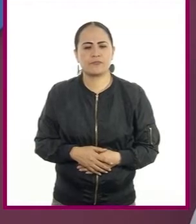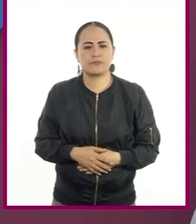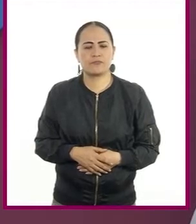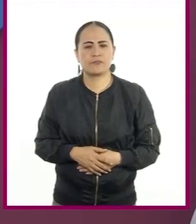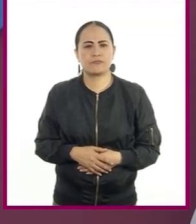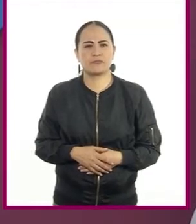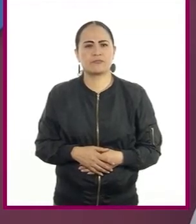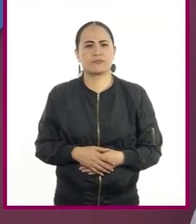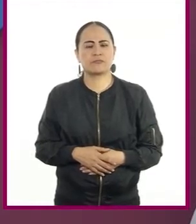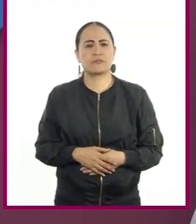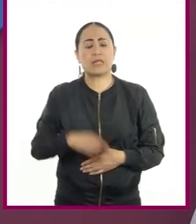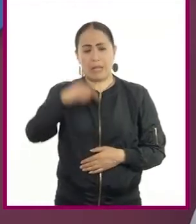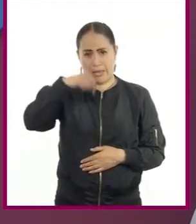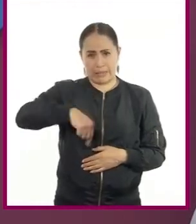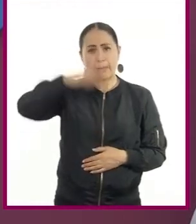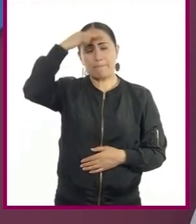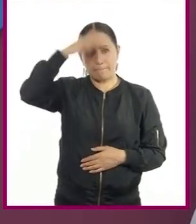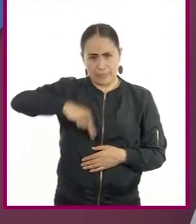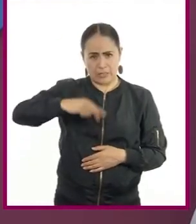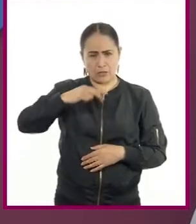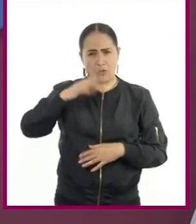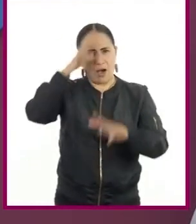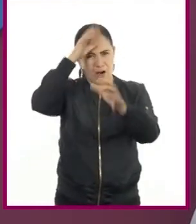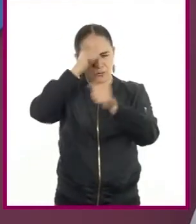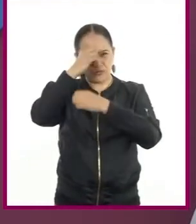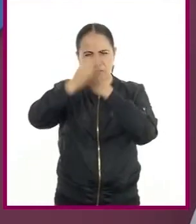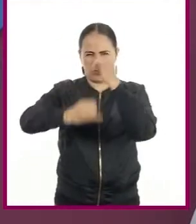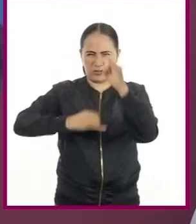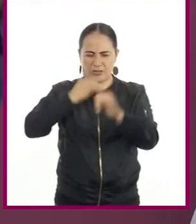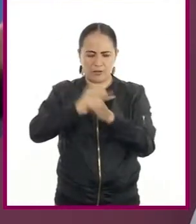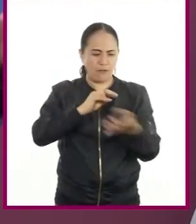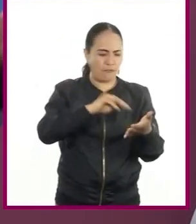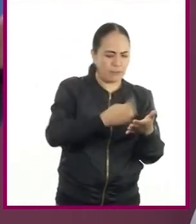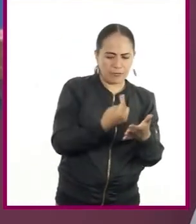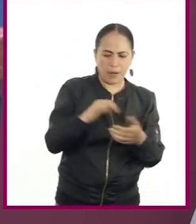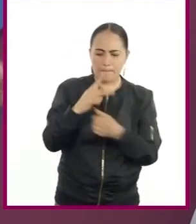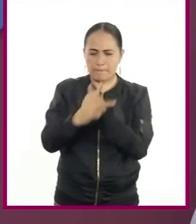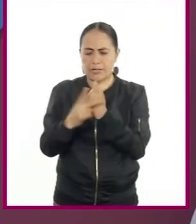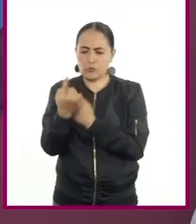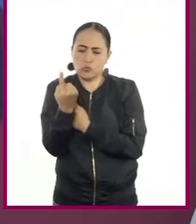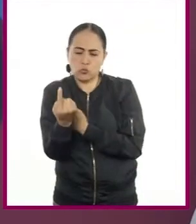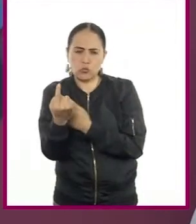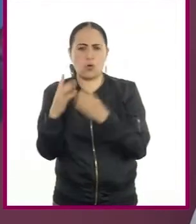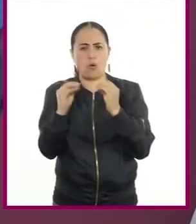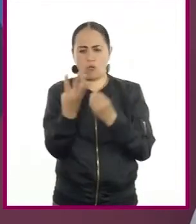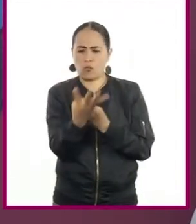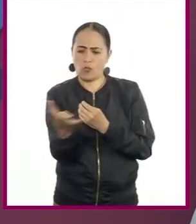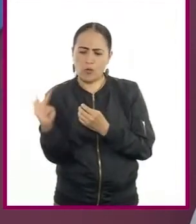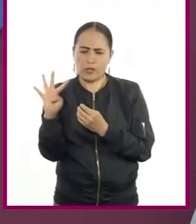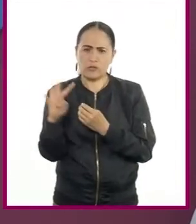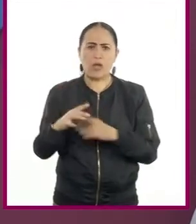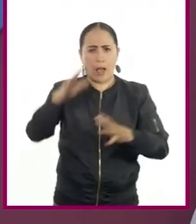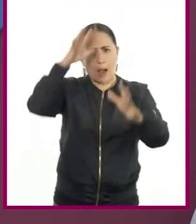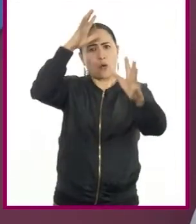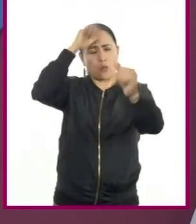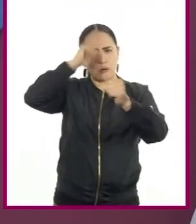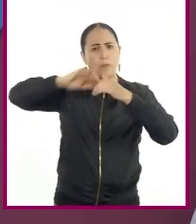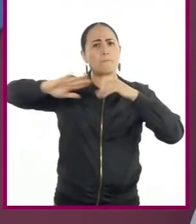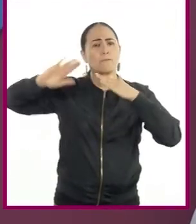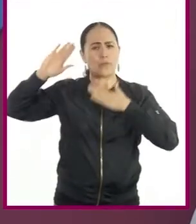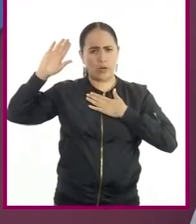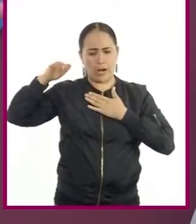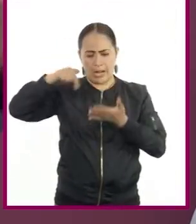Entonces, cuando México firma un tratado internacional con otro u otros países, se compromete a incluir en las